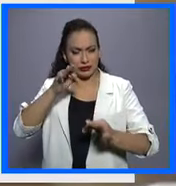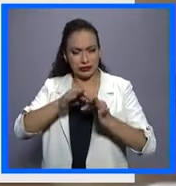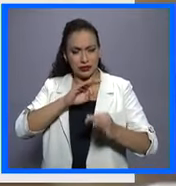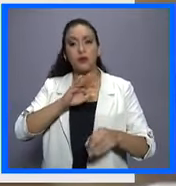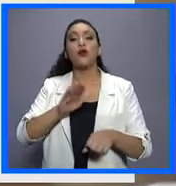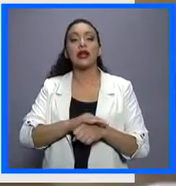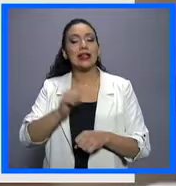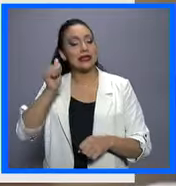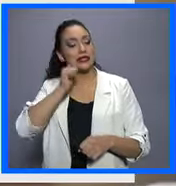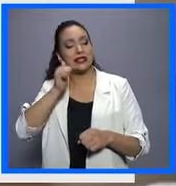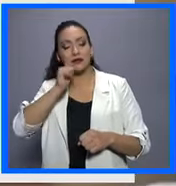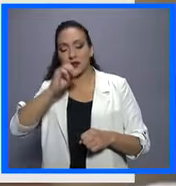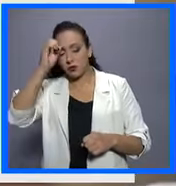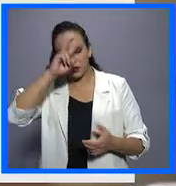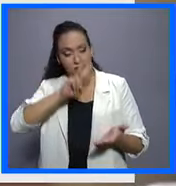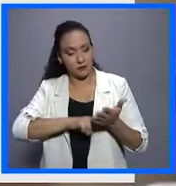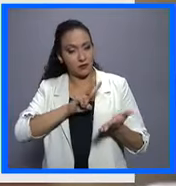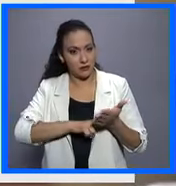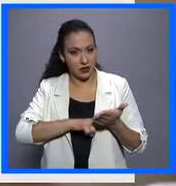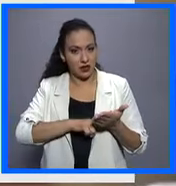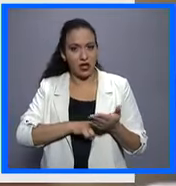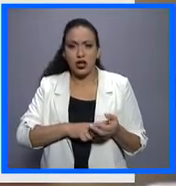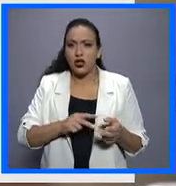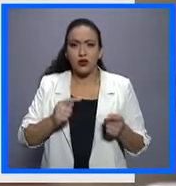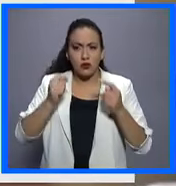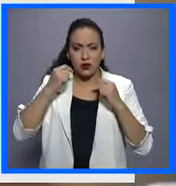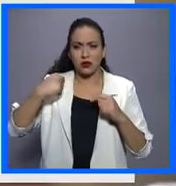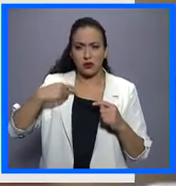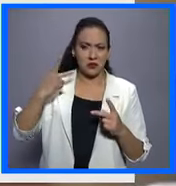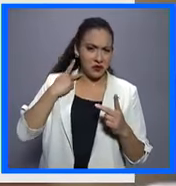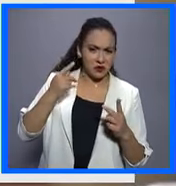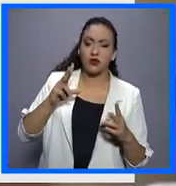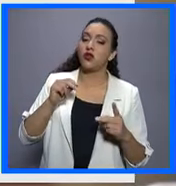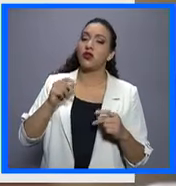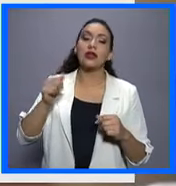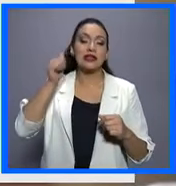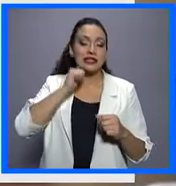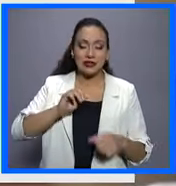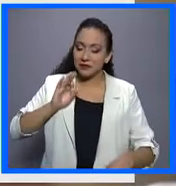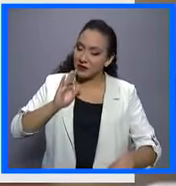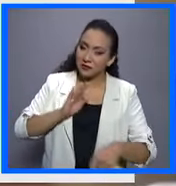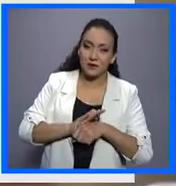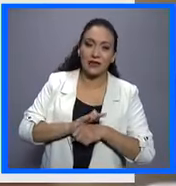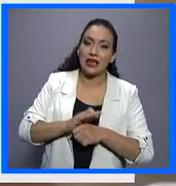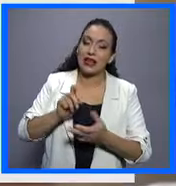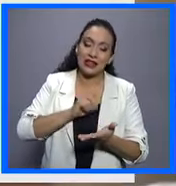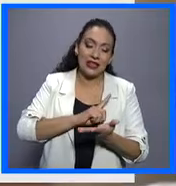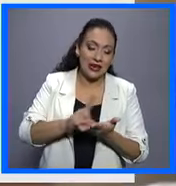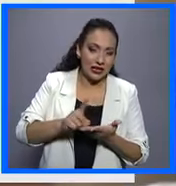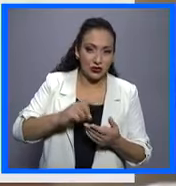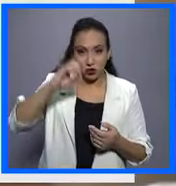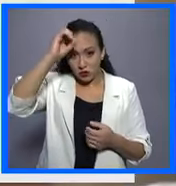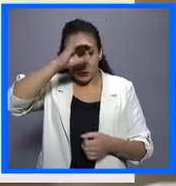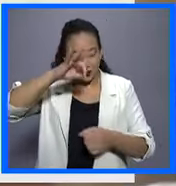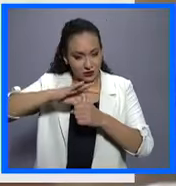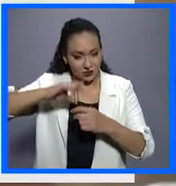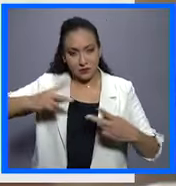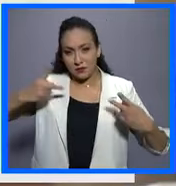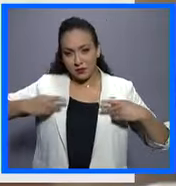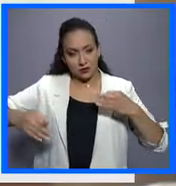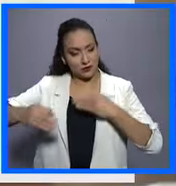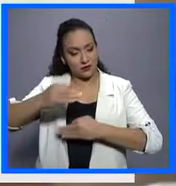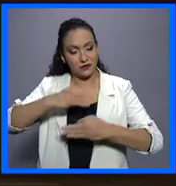por encima de cualquier diferencia personal o política el interés superior de la democracia y de la